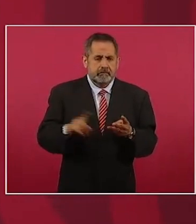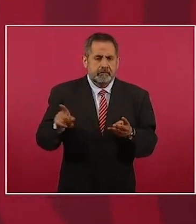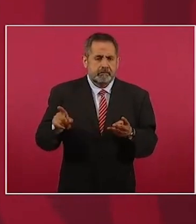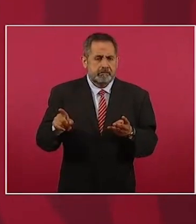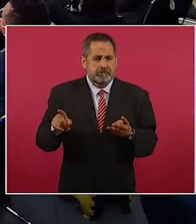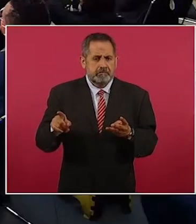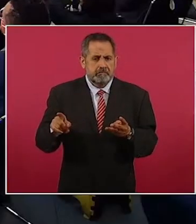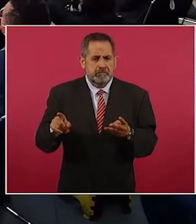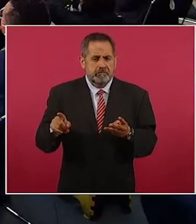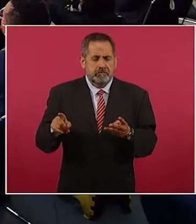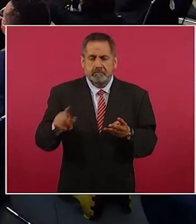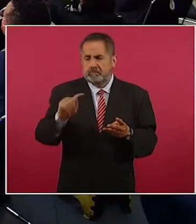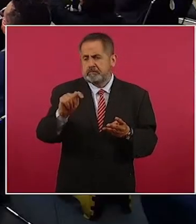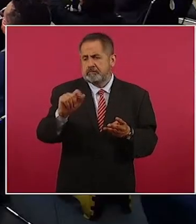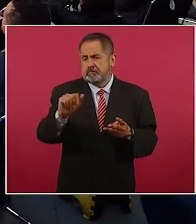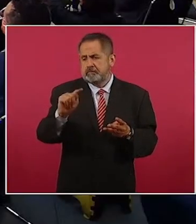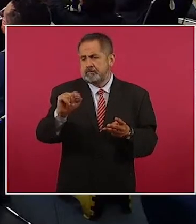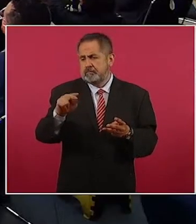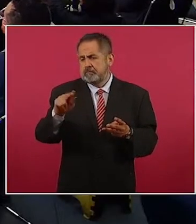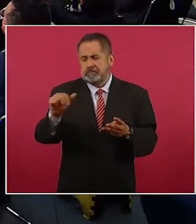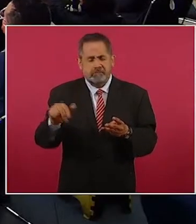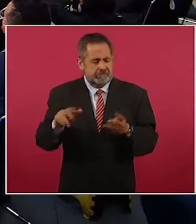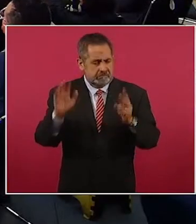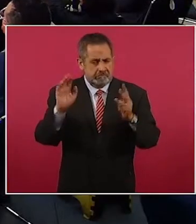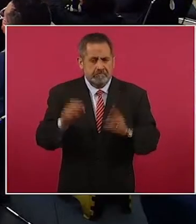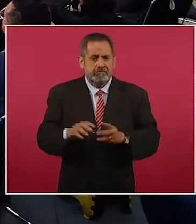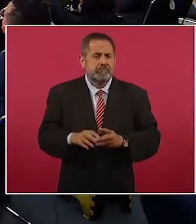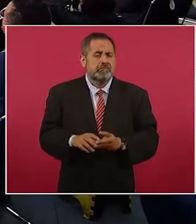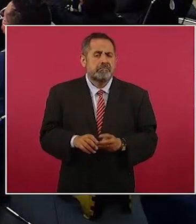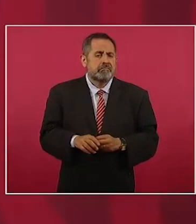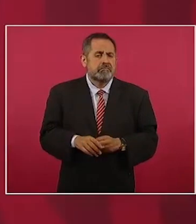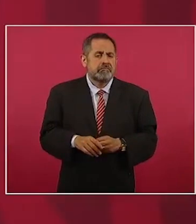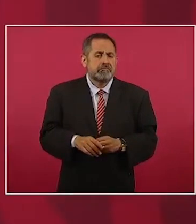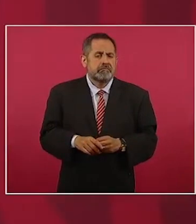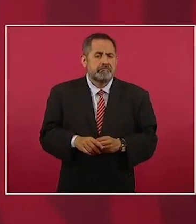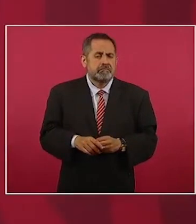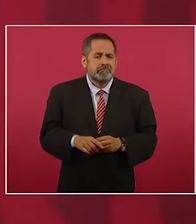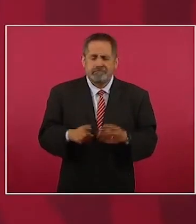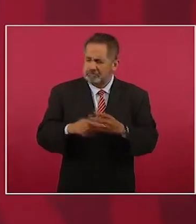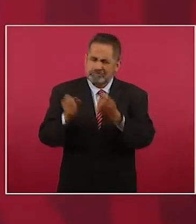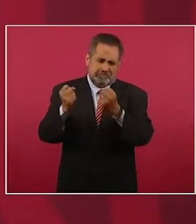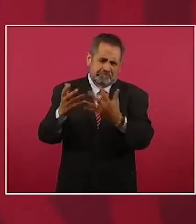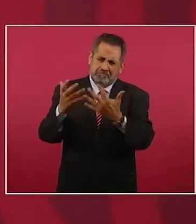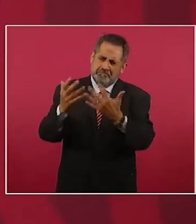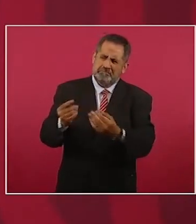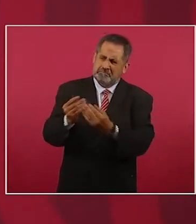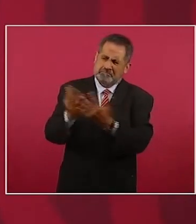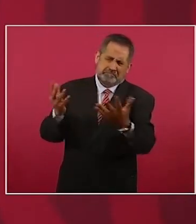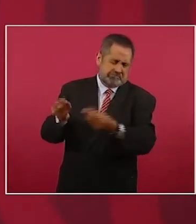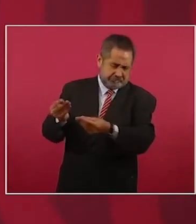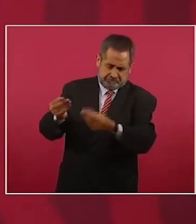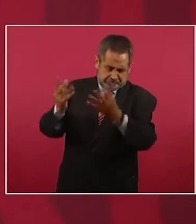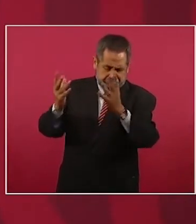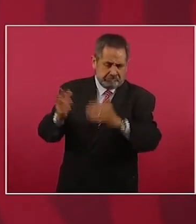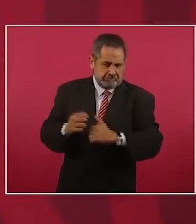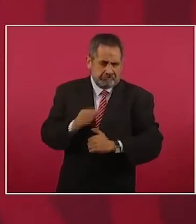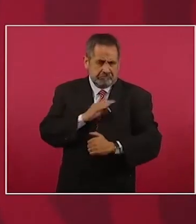Tatiana, Hay